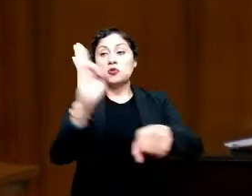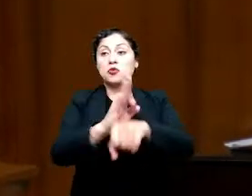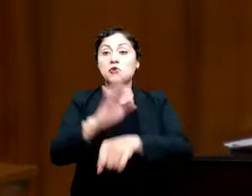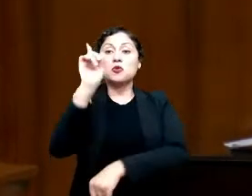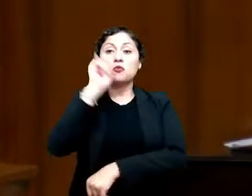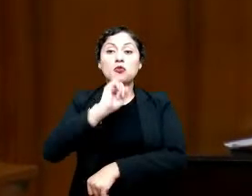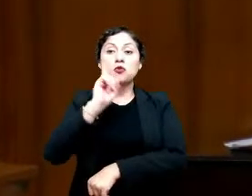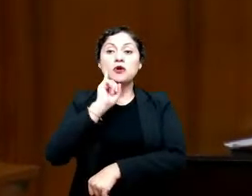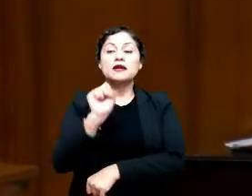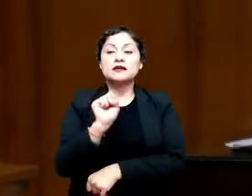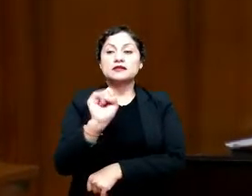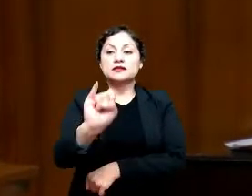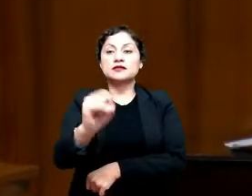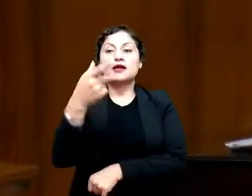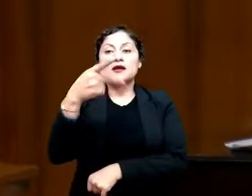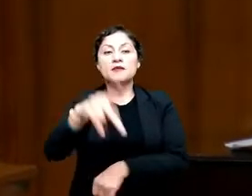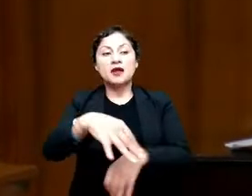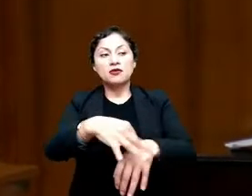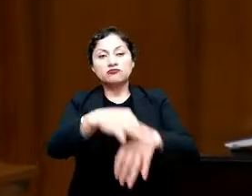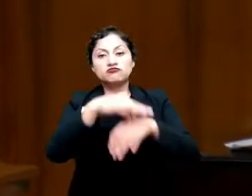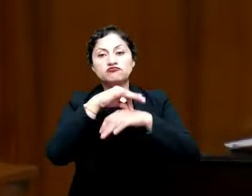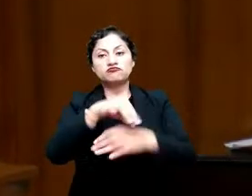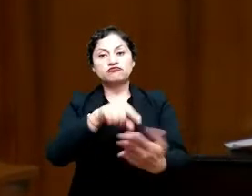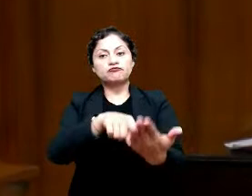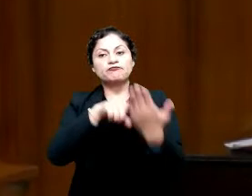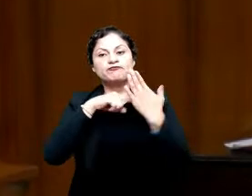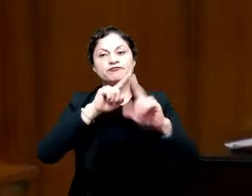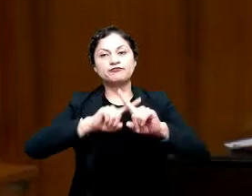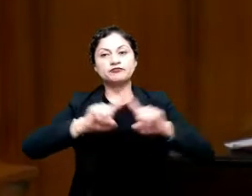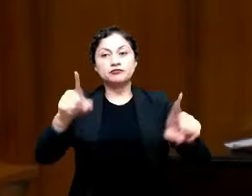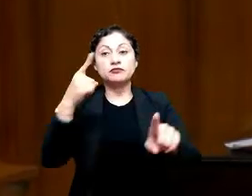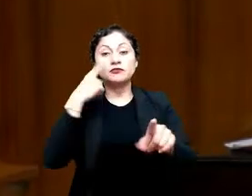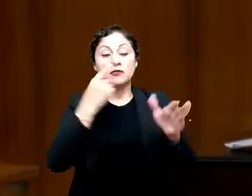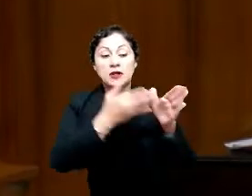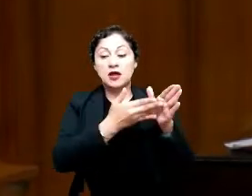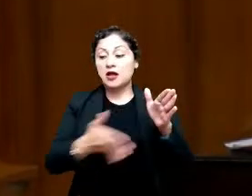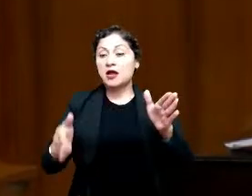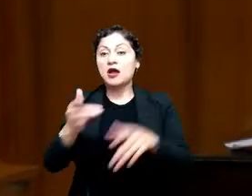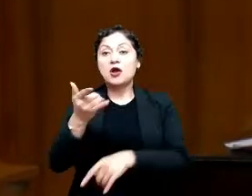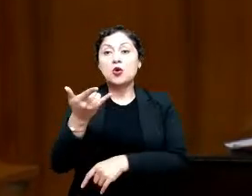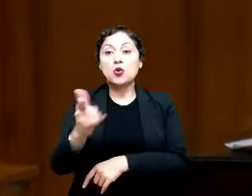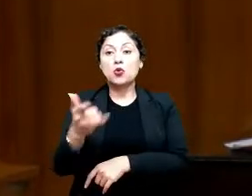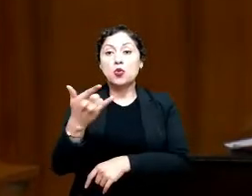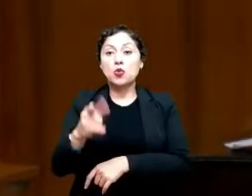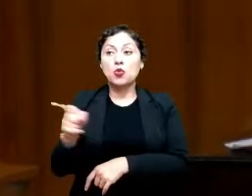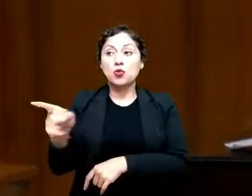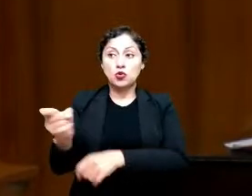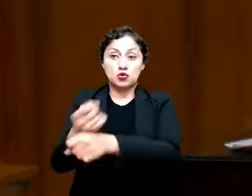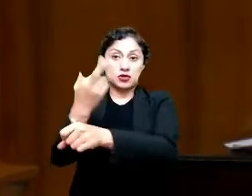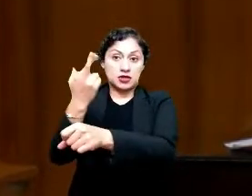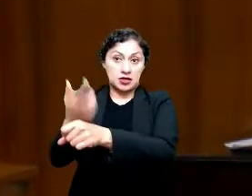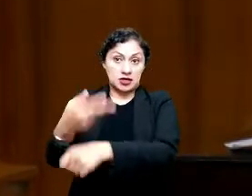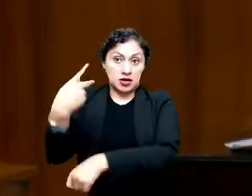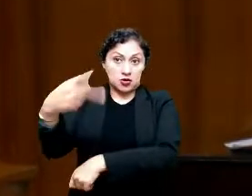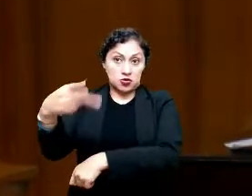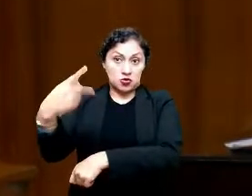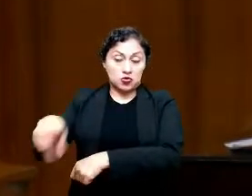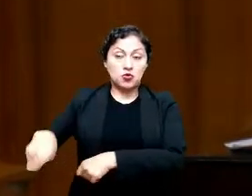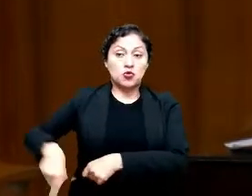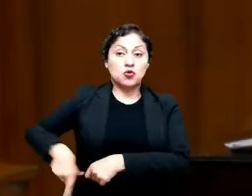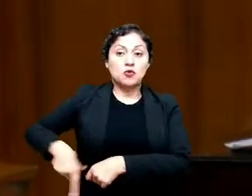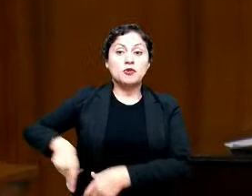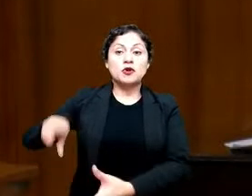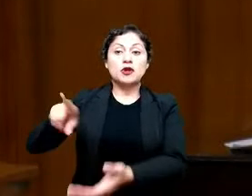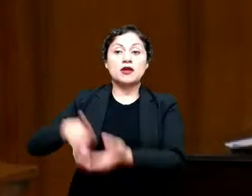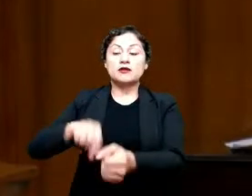evidencian lo contrario. Tan solo a julio de este año, según datos del Secretariado Ejecutivo del Sistema Nacional